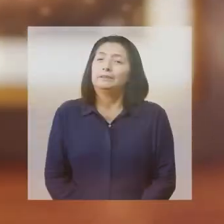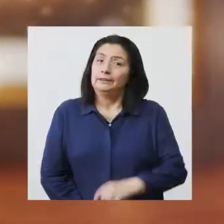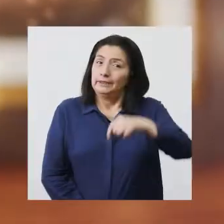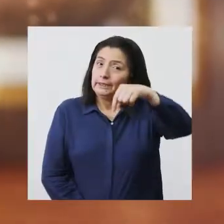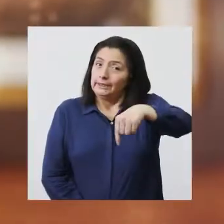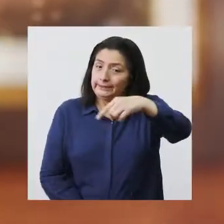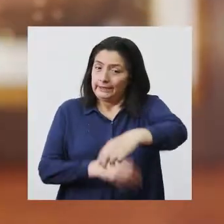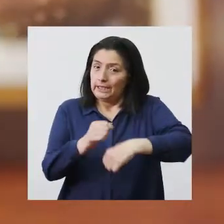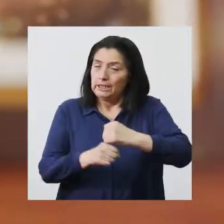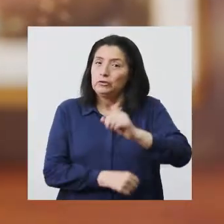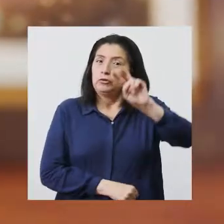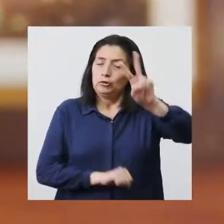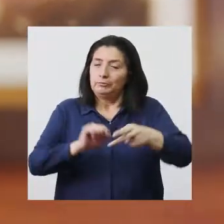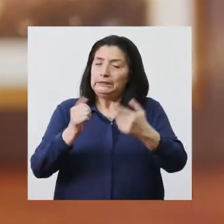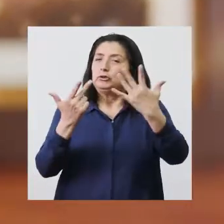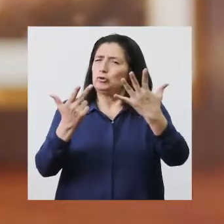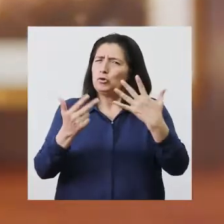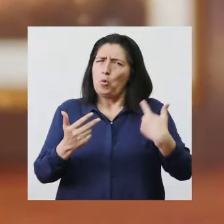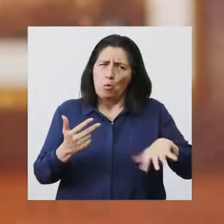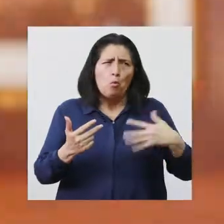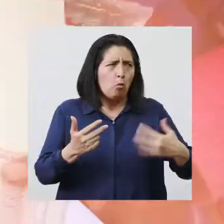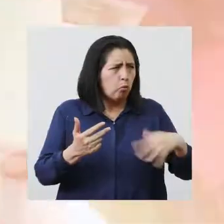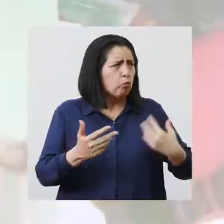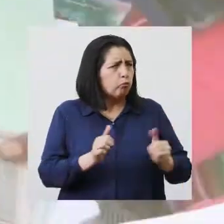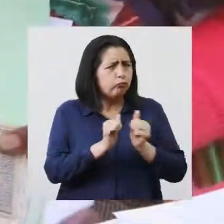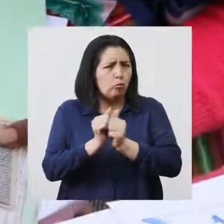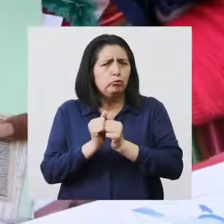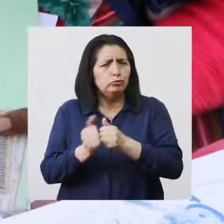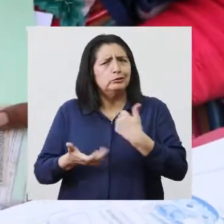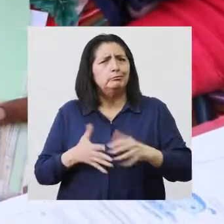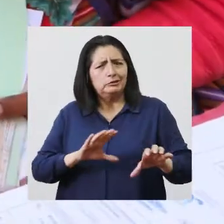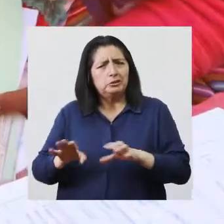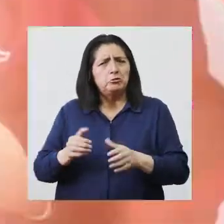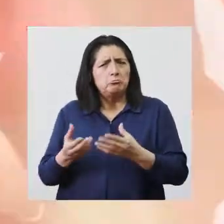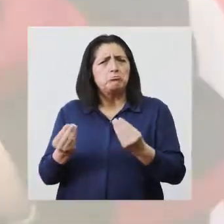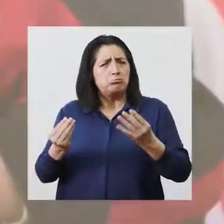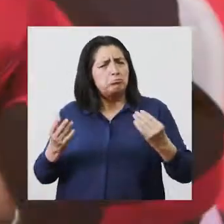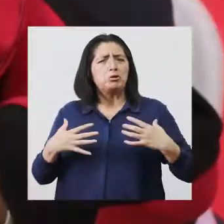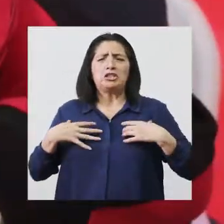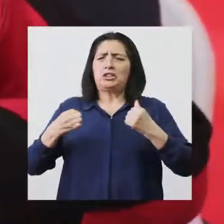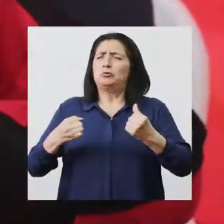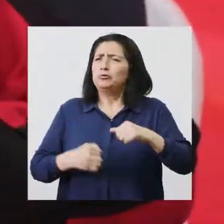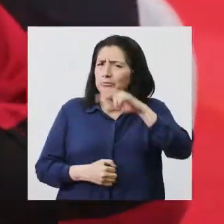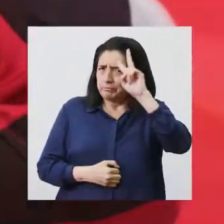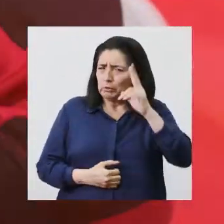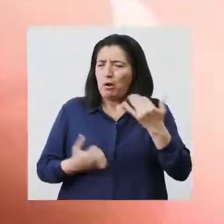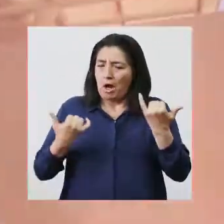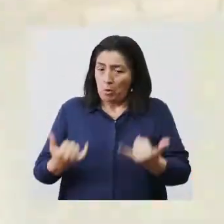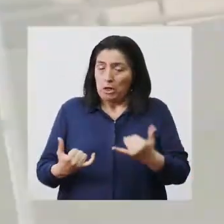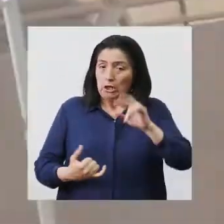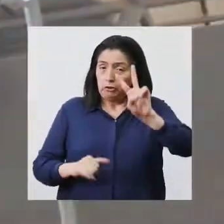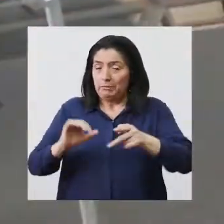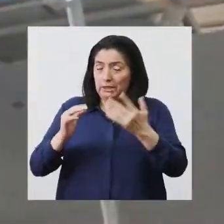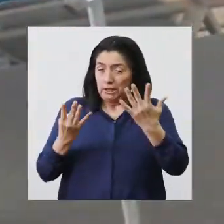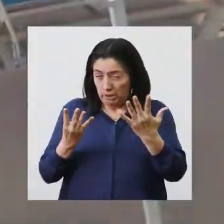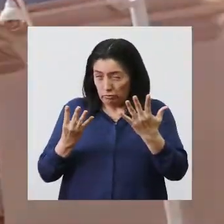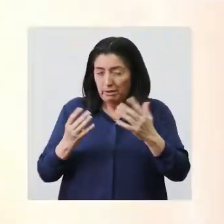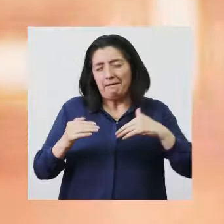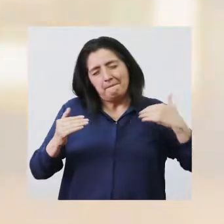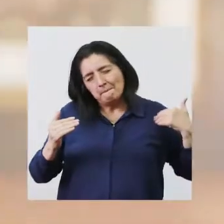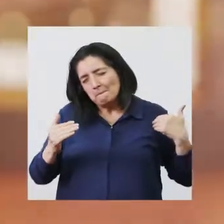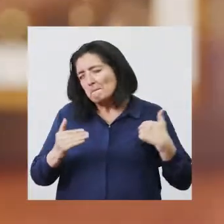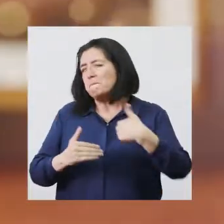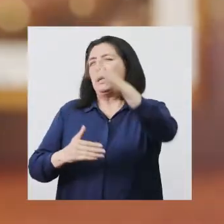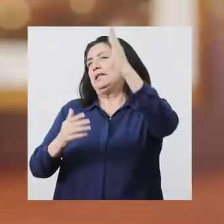Este año, 2018, hemos hecho grandes cosas juntos por la salud del país. Y ahora, en el 2019, vamos por mucho más.